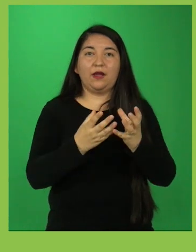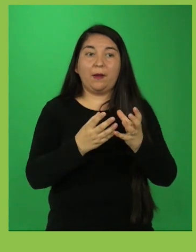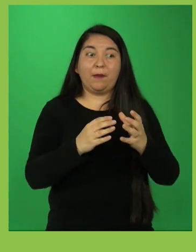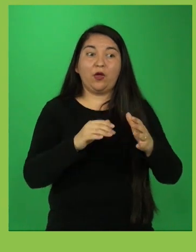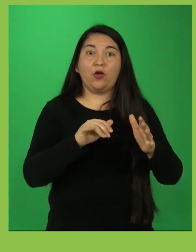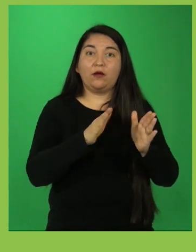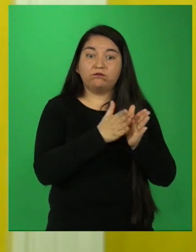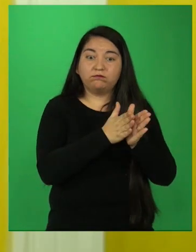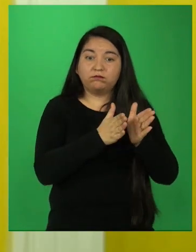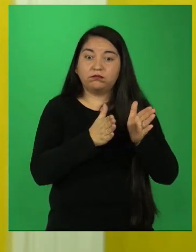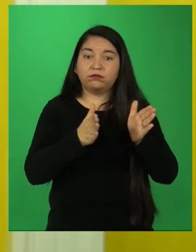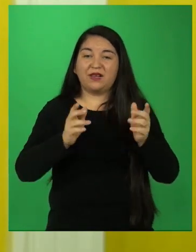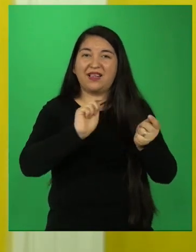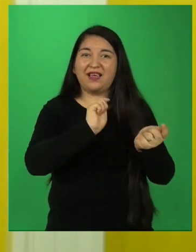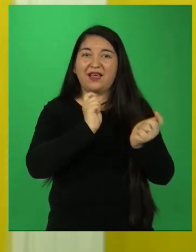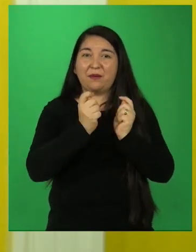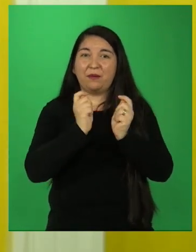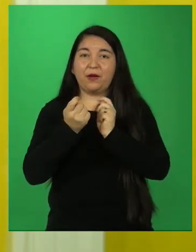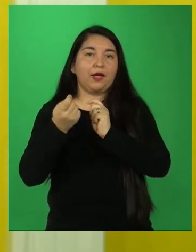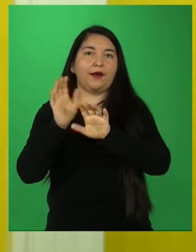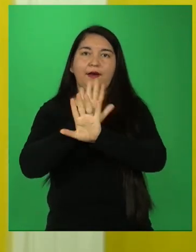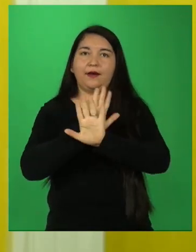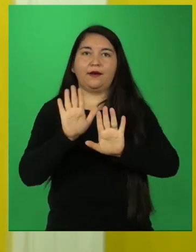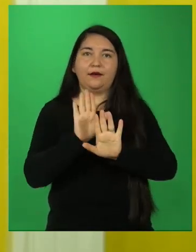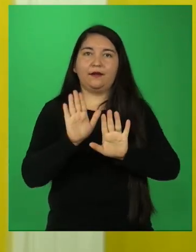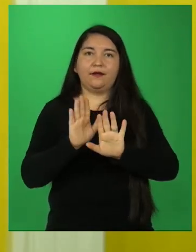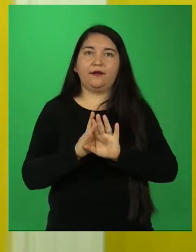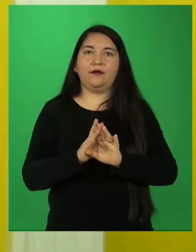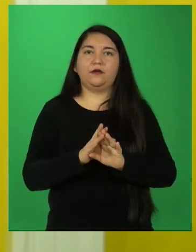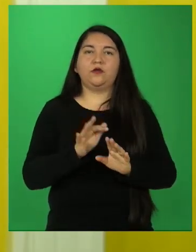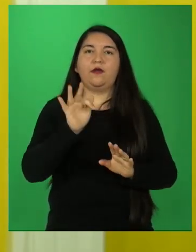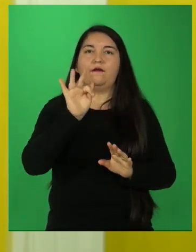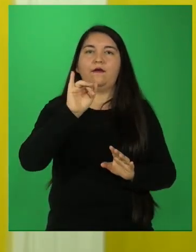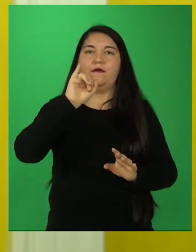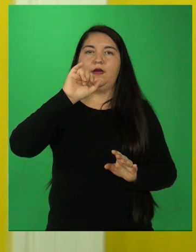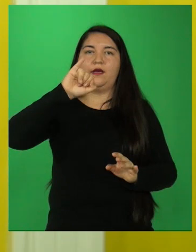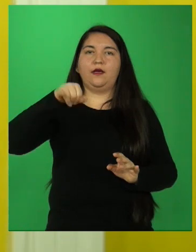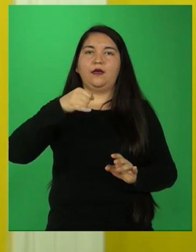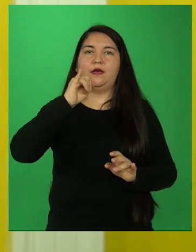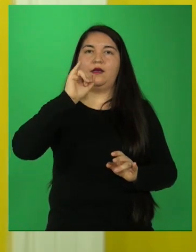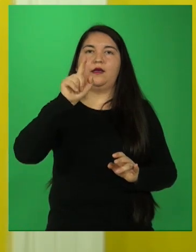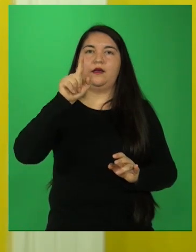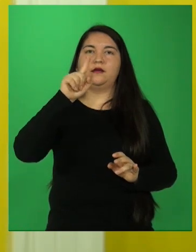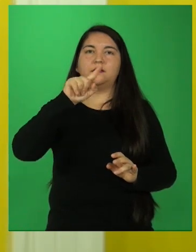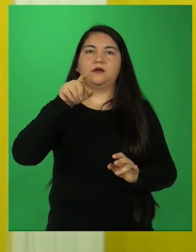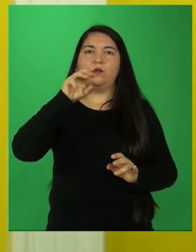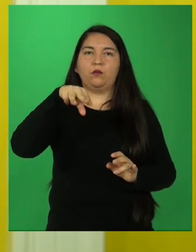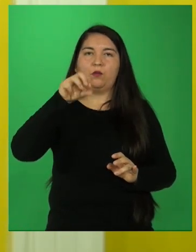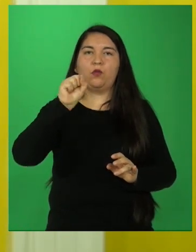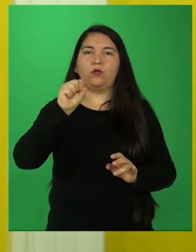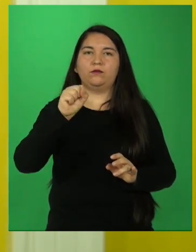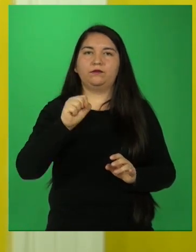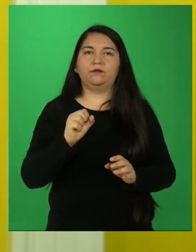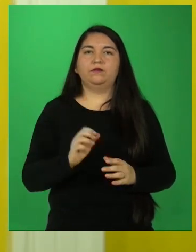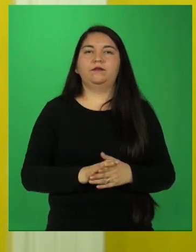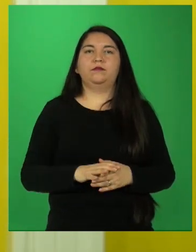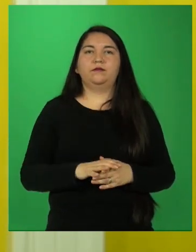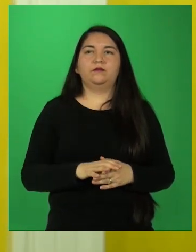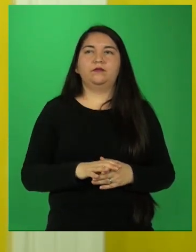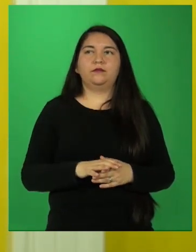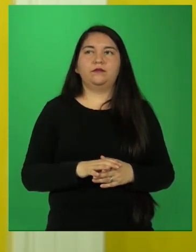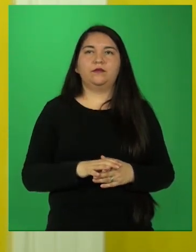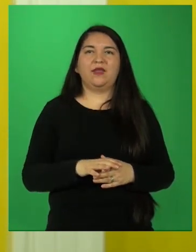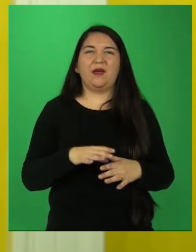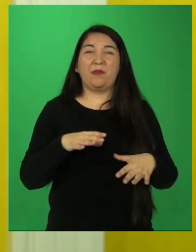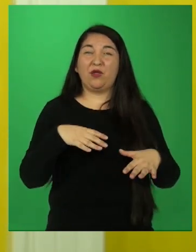pasando el tiempo no cambiaban. Por eso se llama fijismo. Pero luego empezó en crisis,